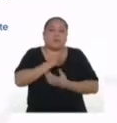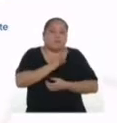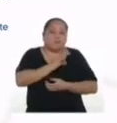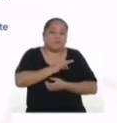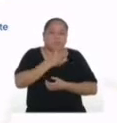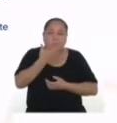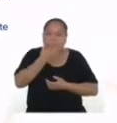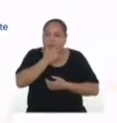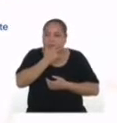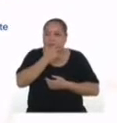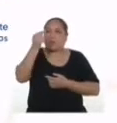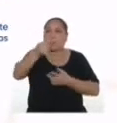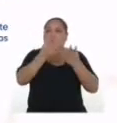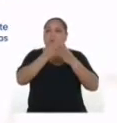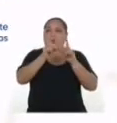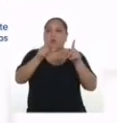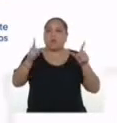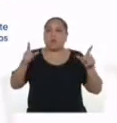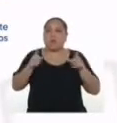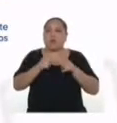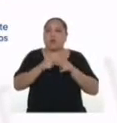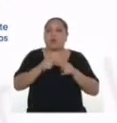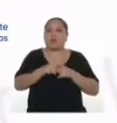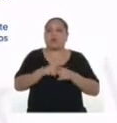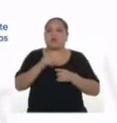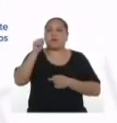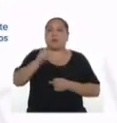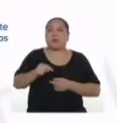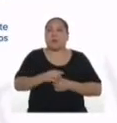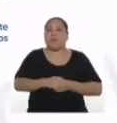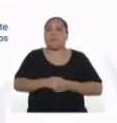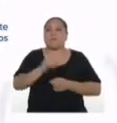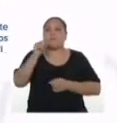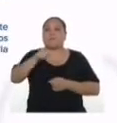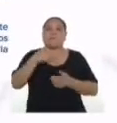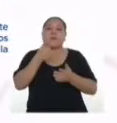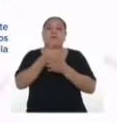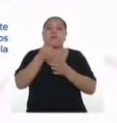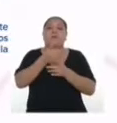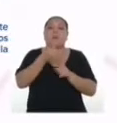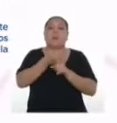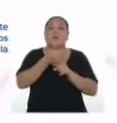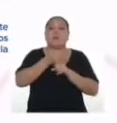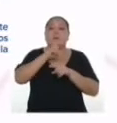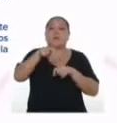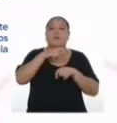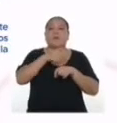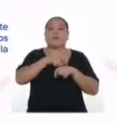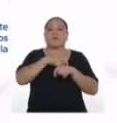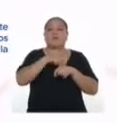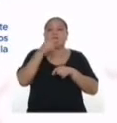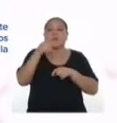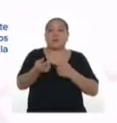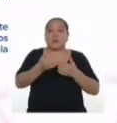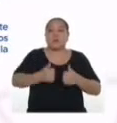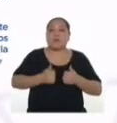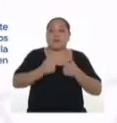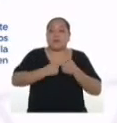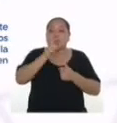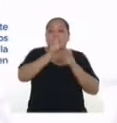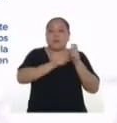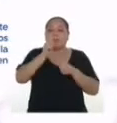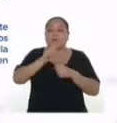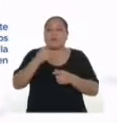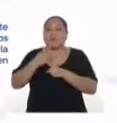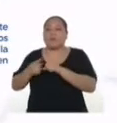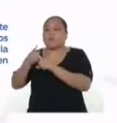de gestión integrada de los recursos con impactos sustanciales sobre la propia naturaleza y sobre la vida humana en sus